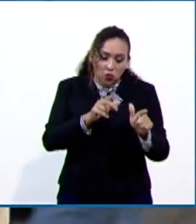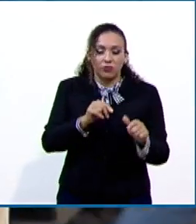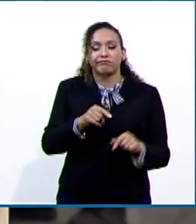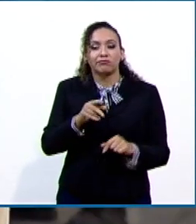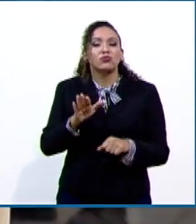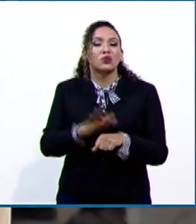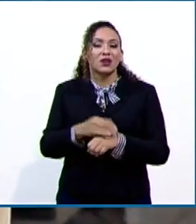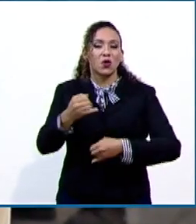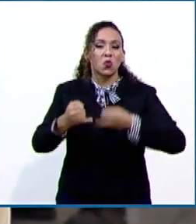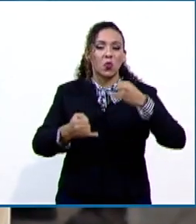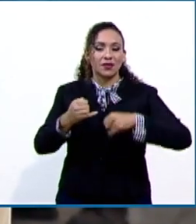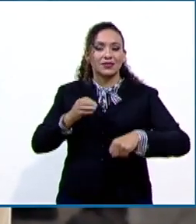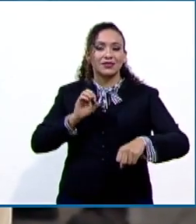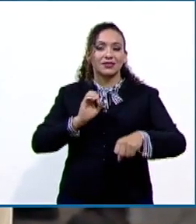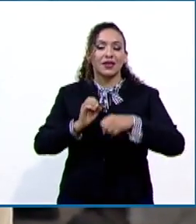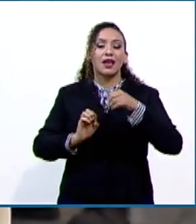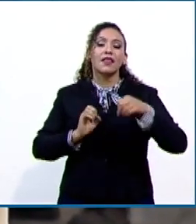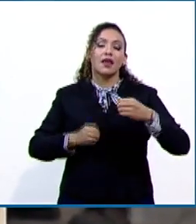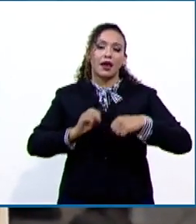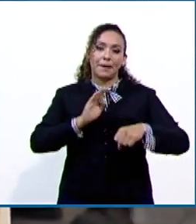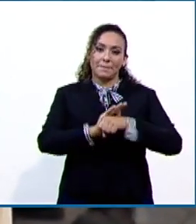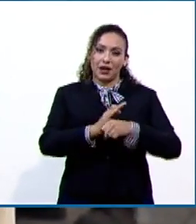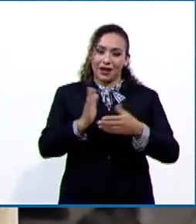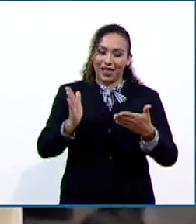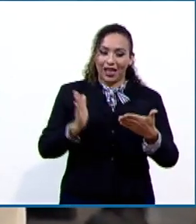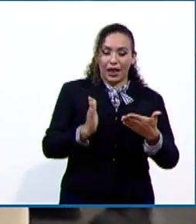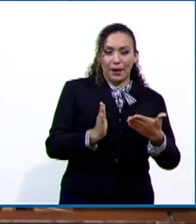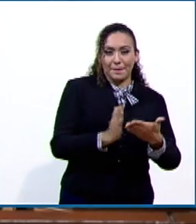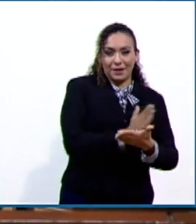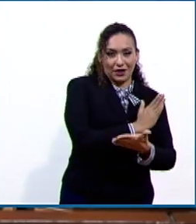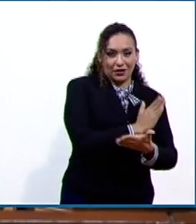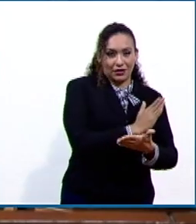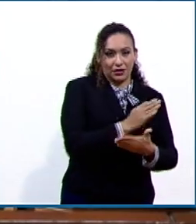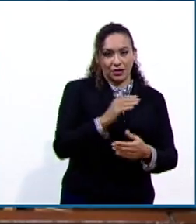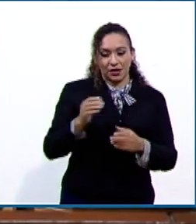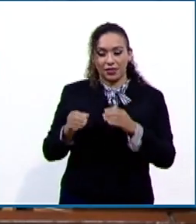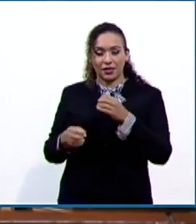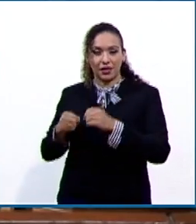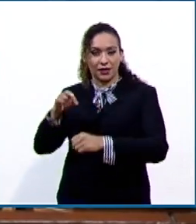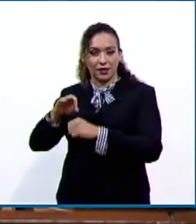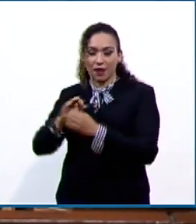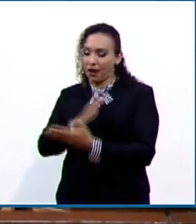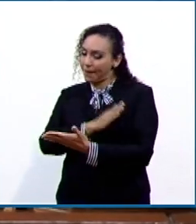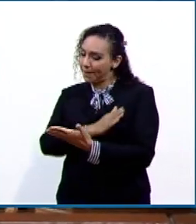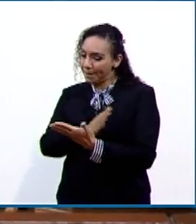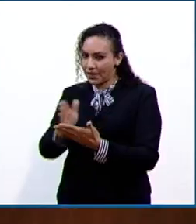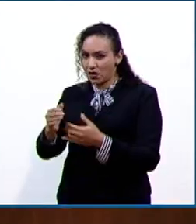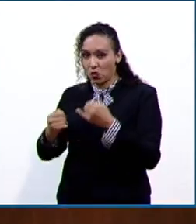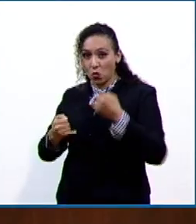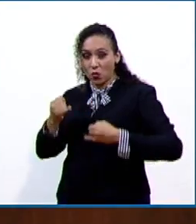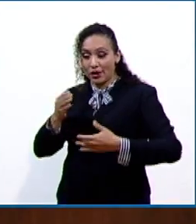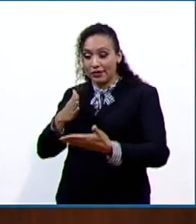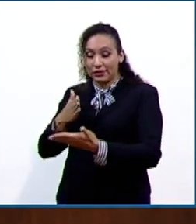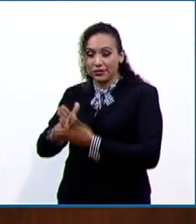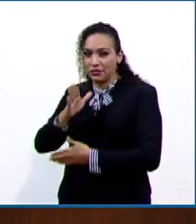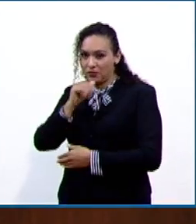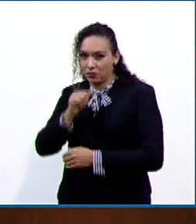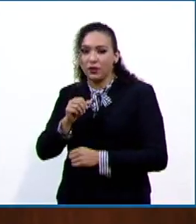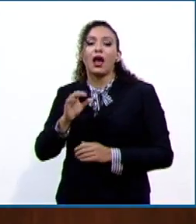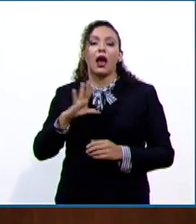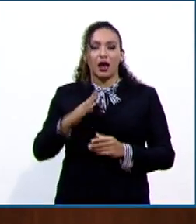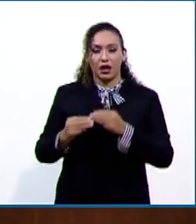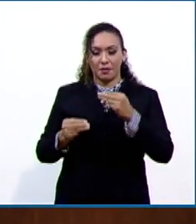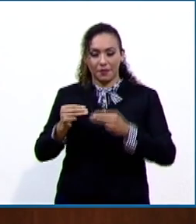jueces de amparo no deben meterse en cuestiones electorales. La magistrada Yanine Otálora Malací y el magistrado